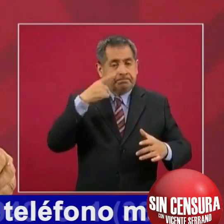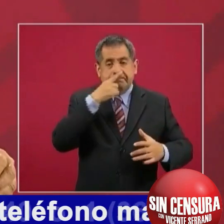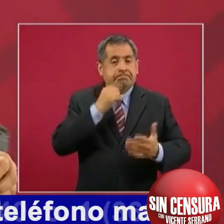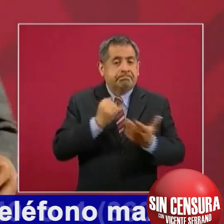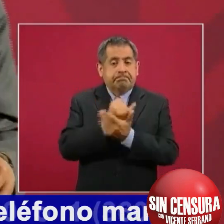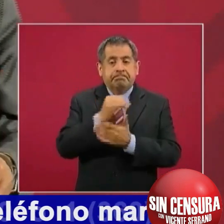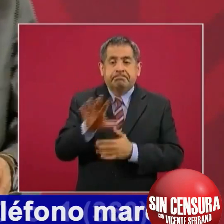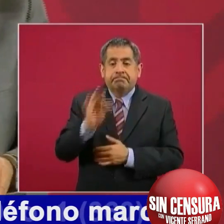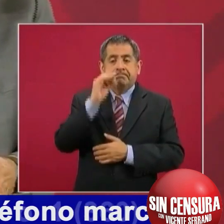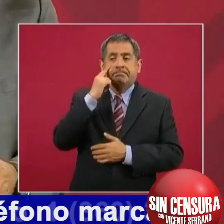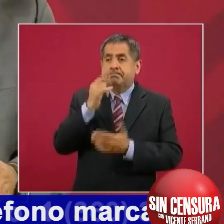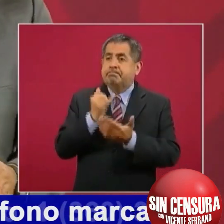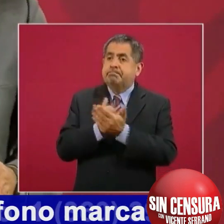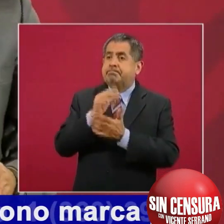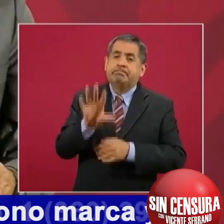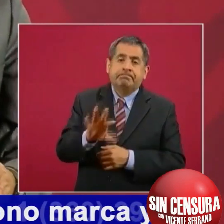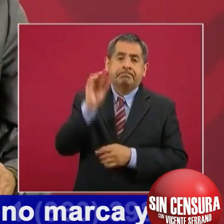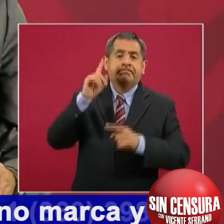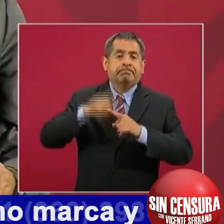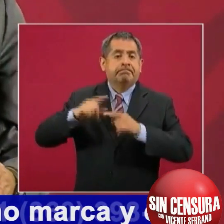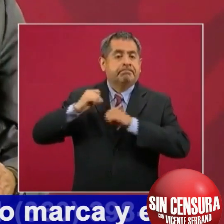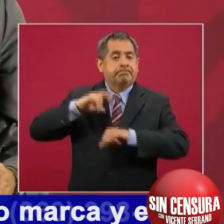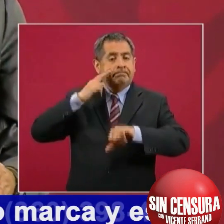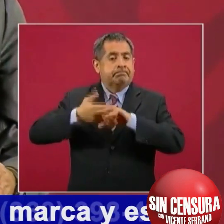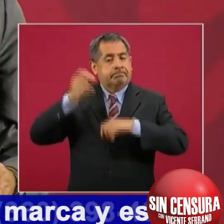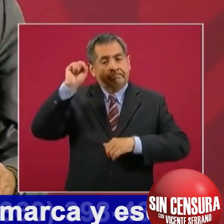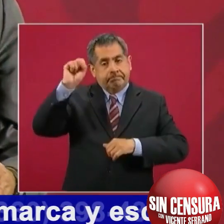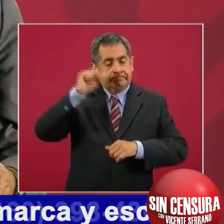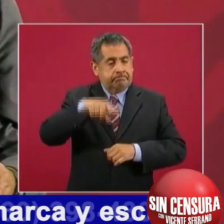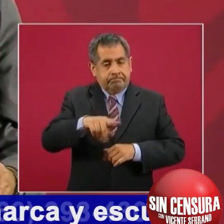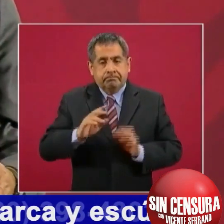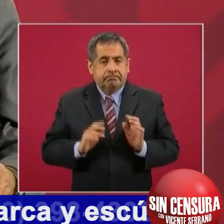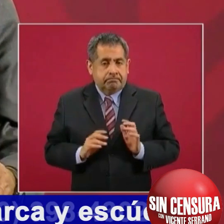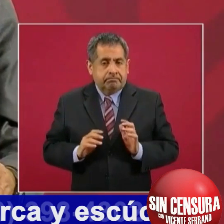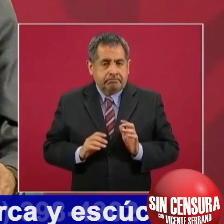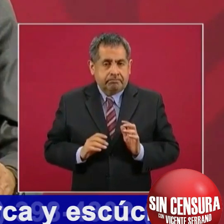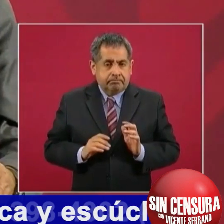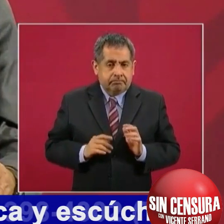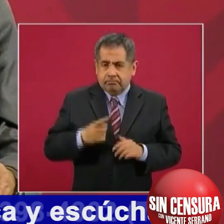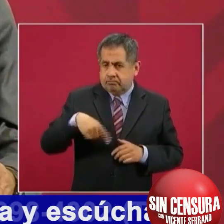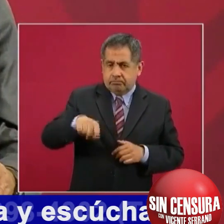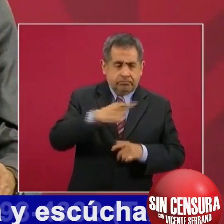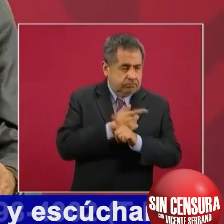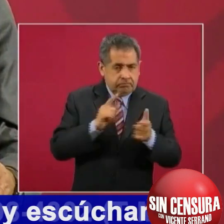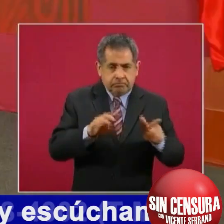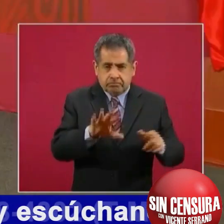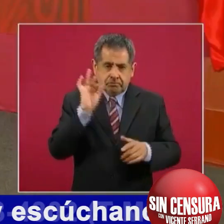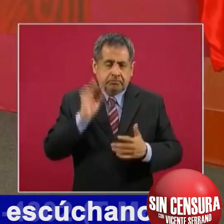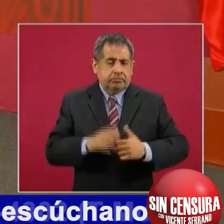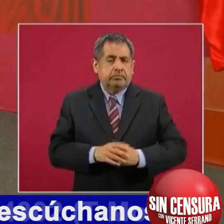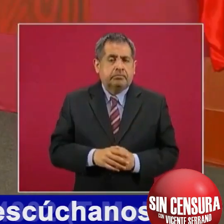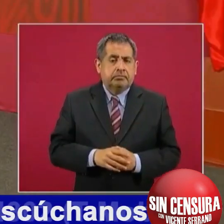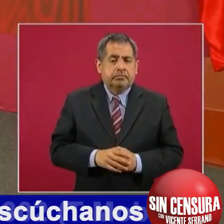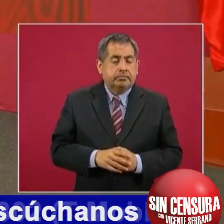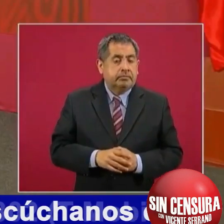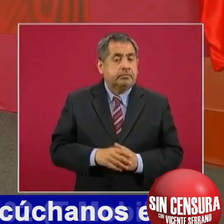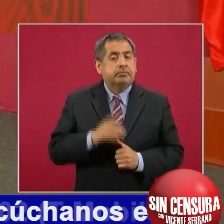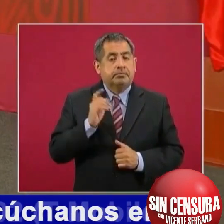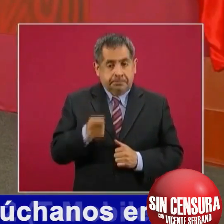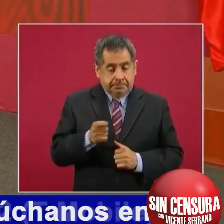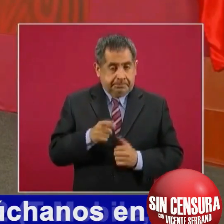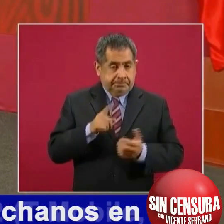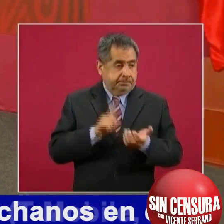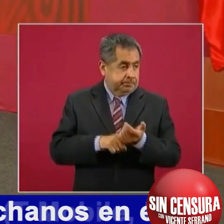libre, democrática, quiénes deben ser sus representantes. Y una vez que se tenga